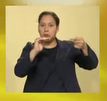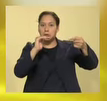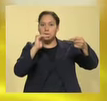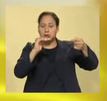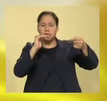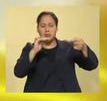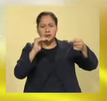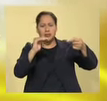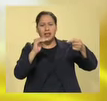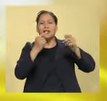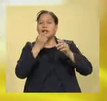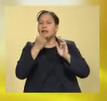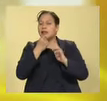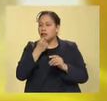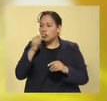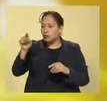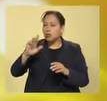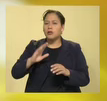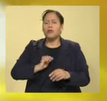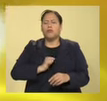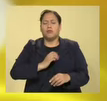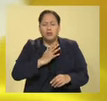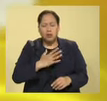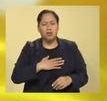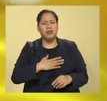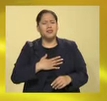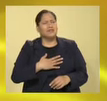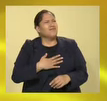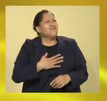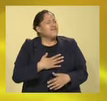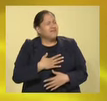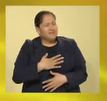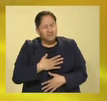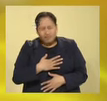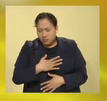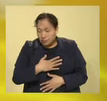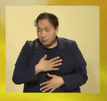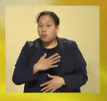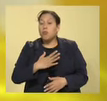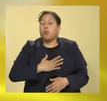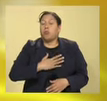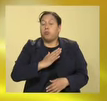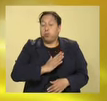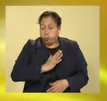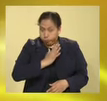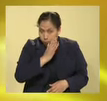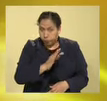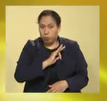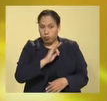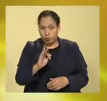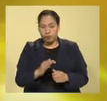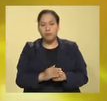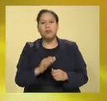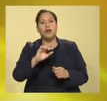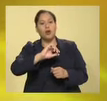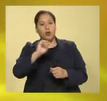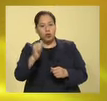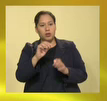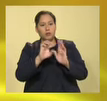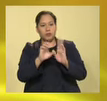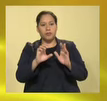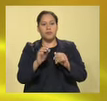pueden manifestar, por ejemplo, náusea, vómito. Otra de las manifestaciones clínicas, por